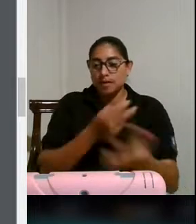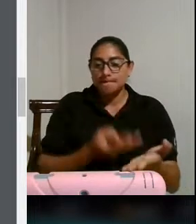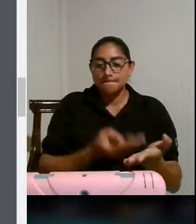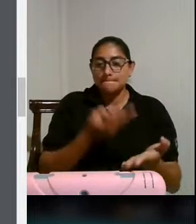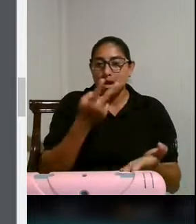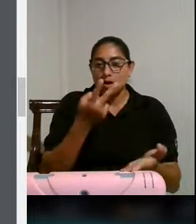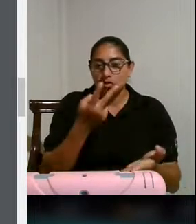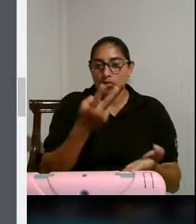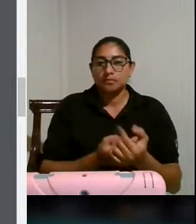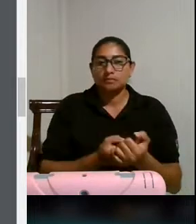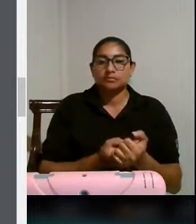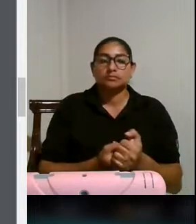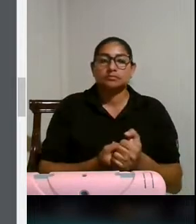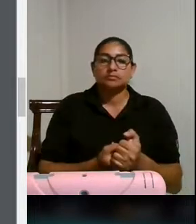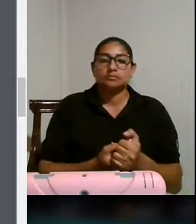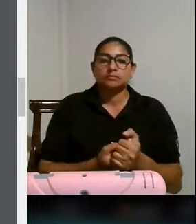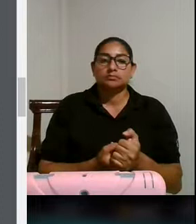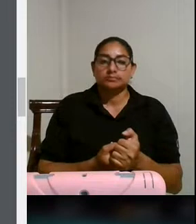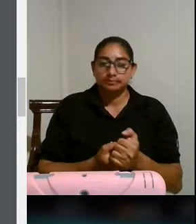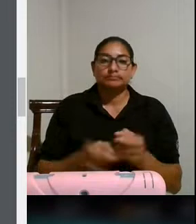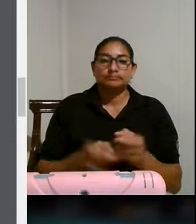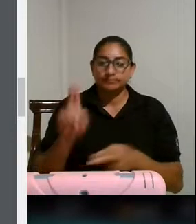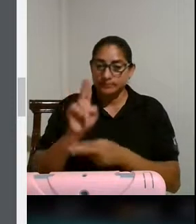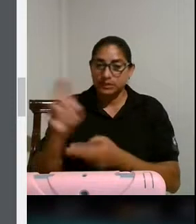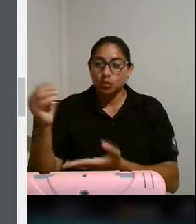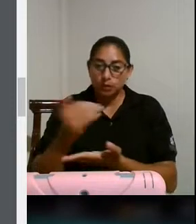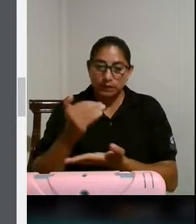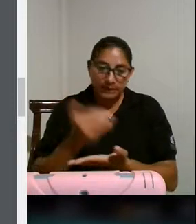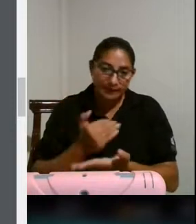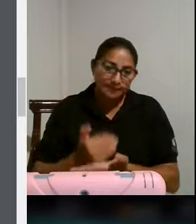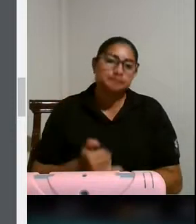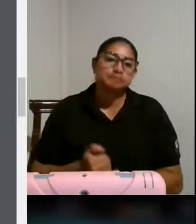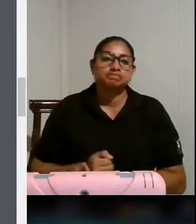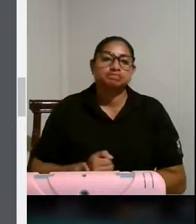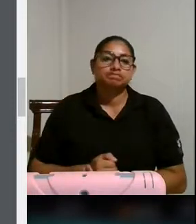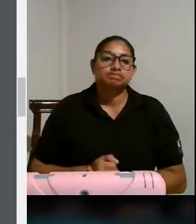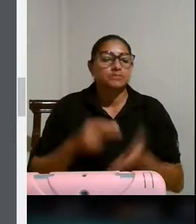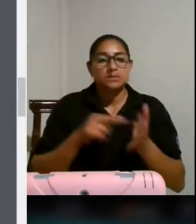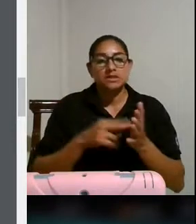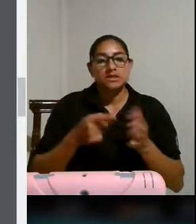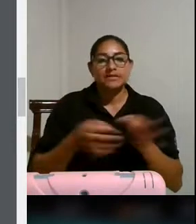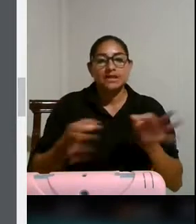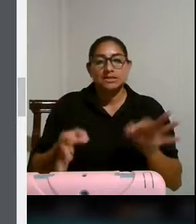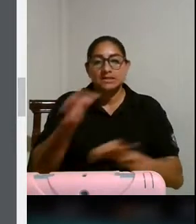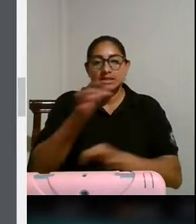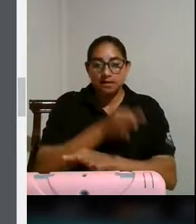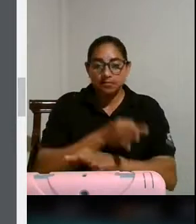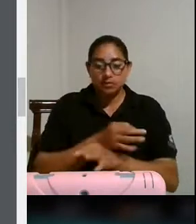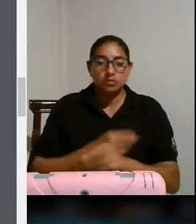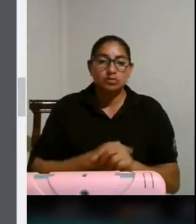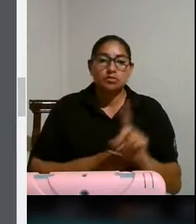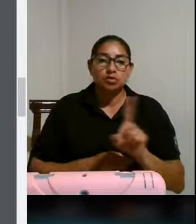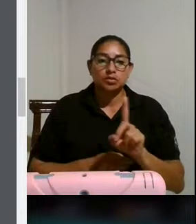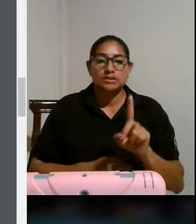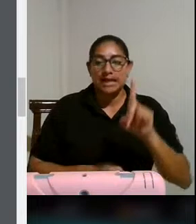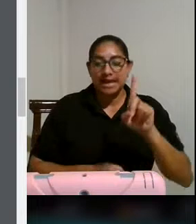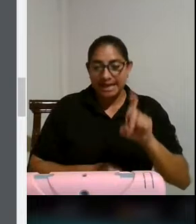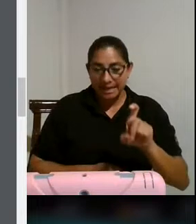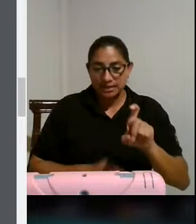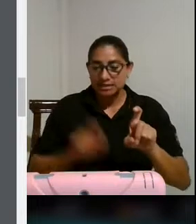binomio en la función utilidad. Es decir, tenemos que sustituirlo en donde están las x,